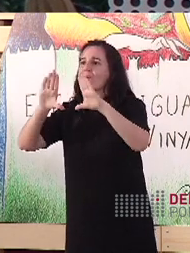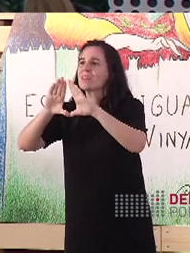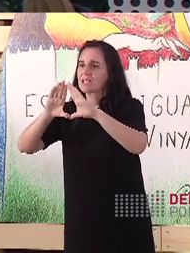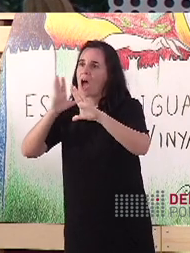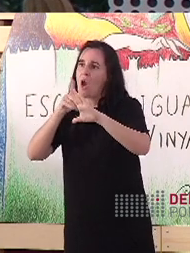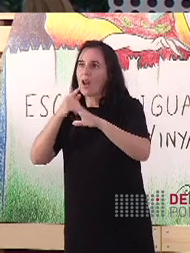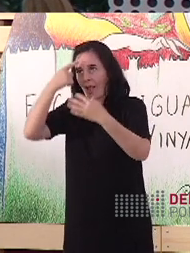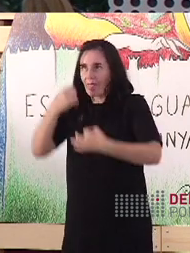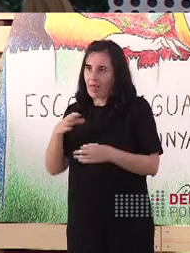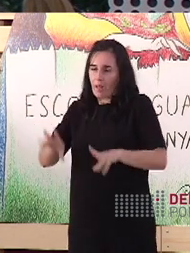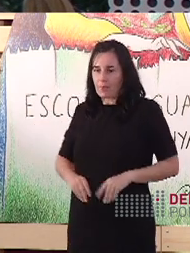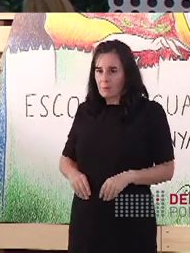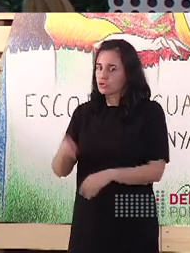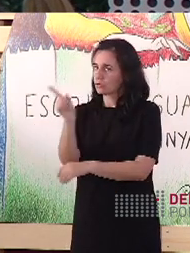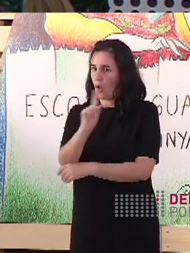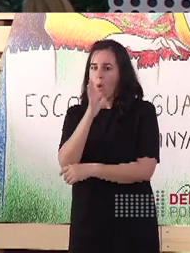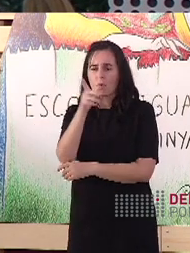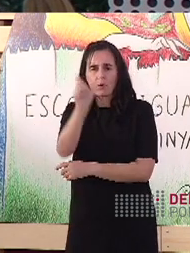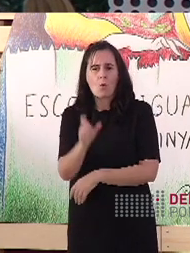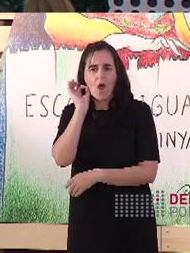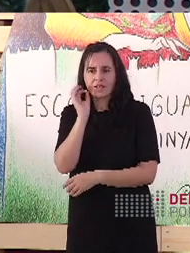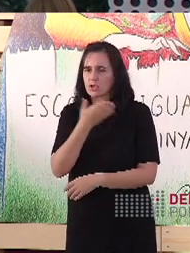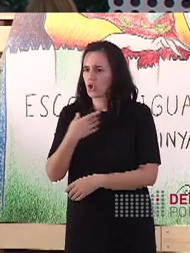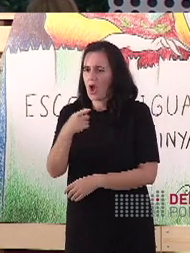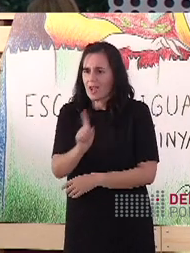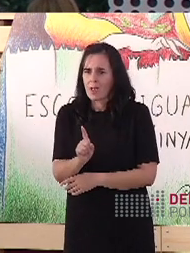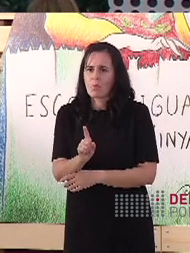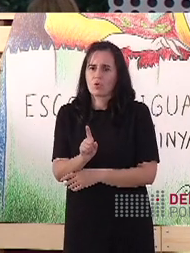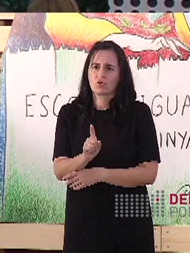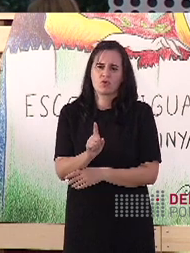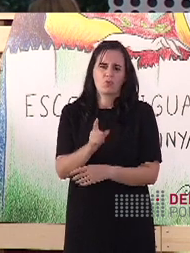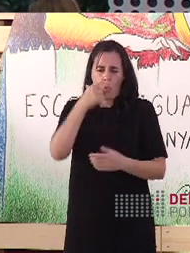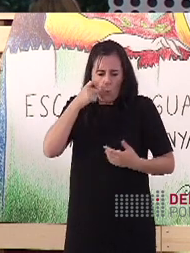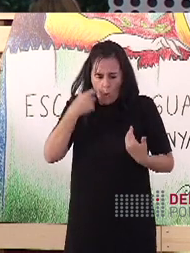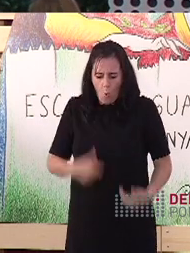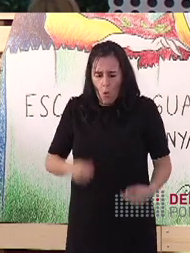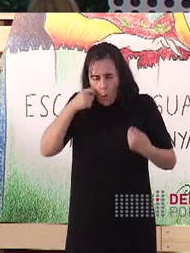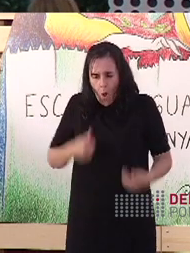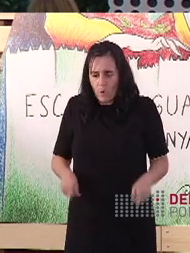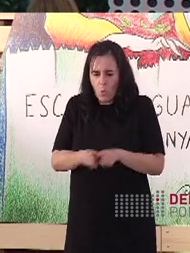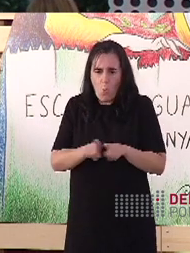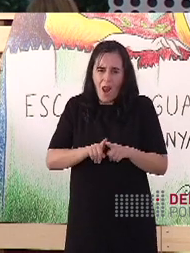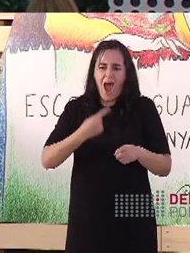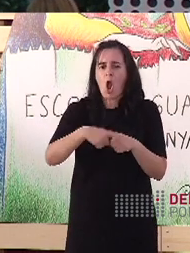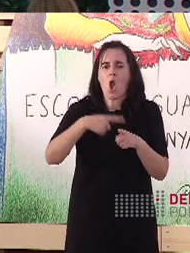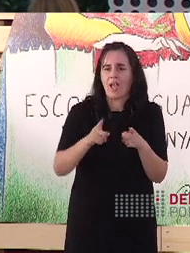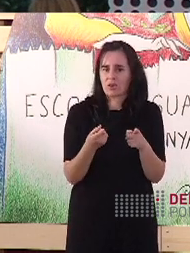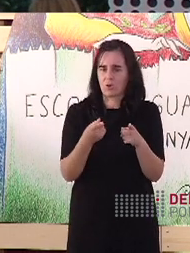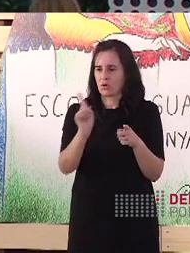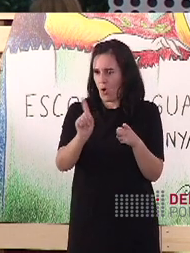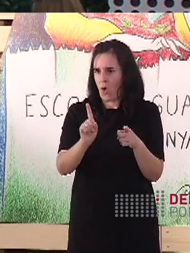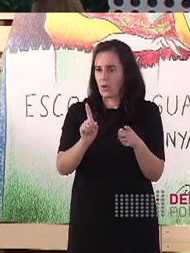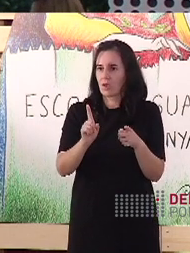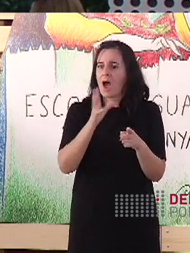no queremos este sistema que denigra, cosifica y mercantiliza los cuerpos y la sexualidad. No queremos hacerles lo mismo a